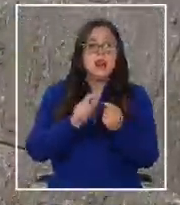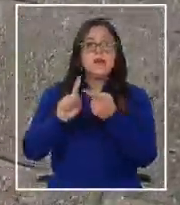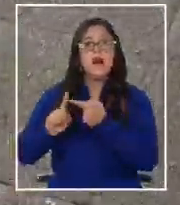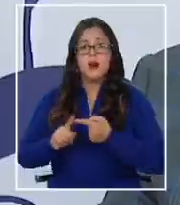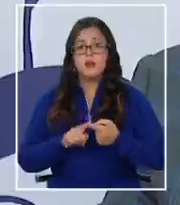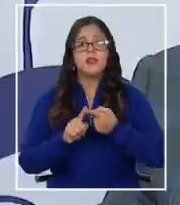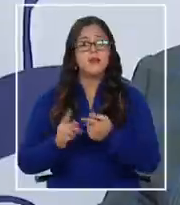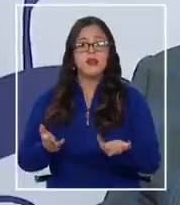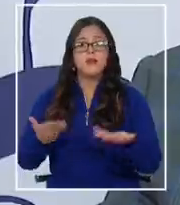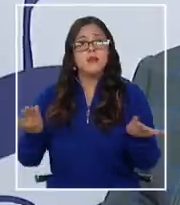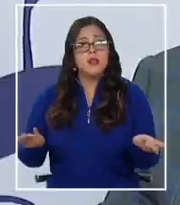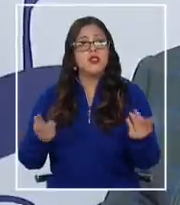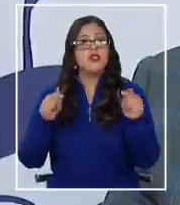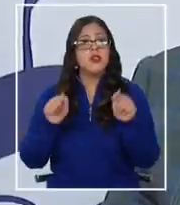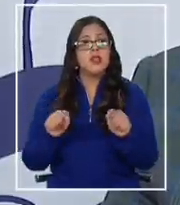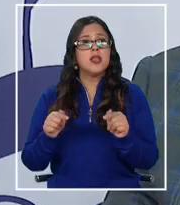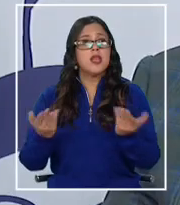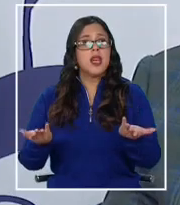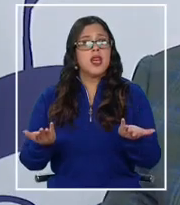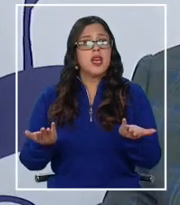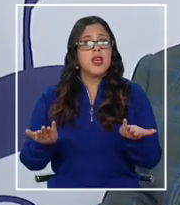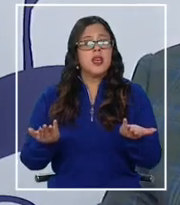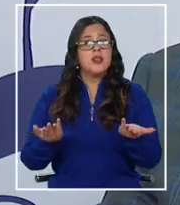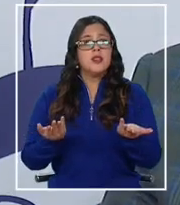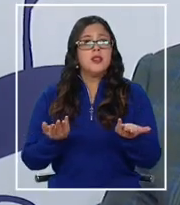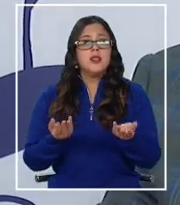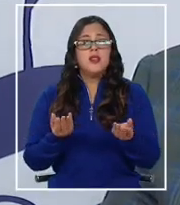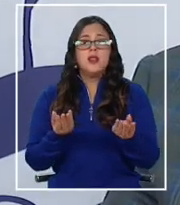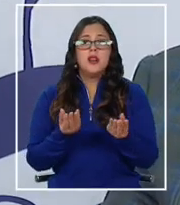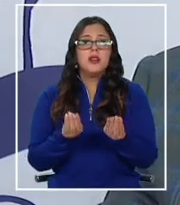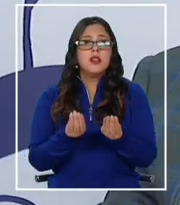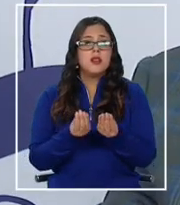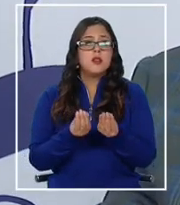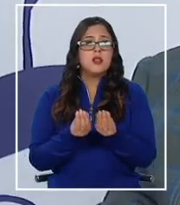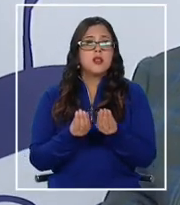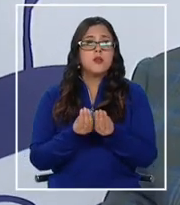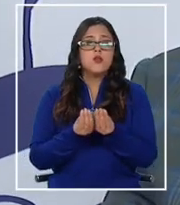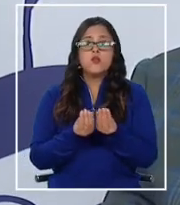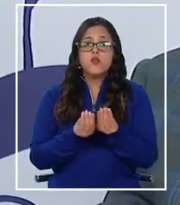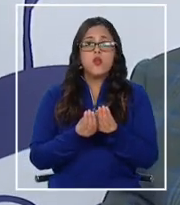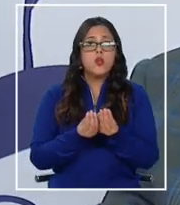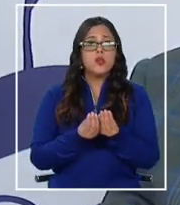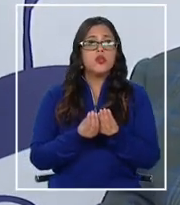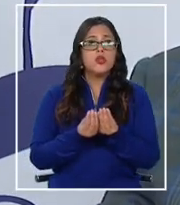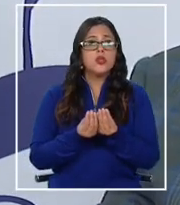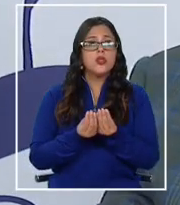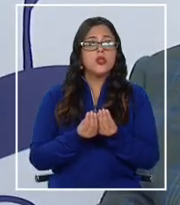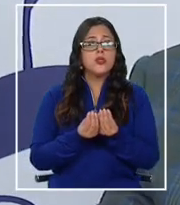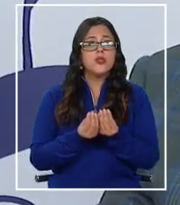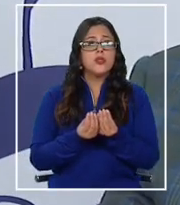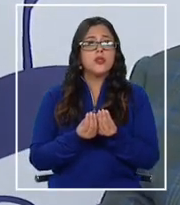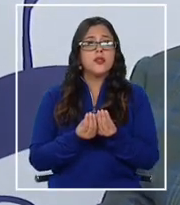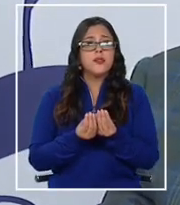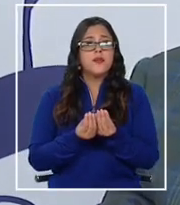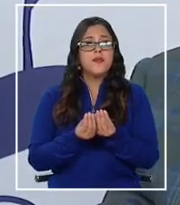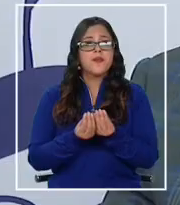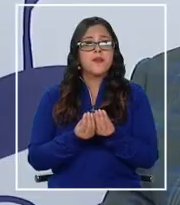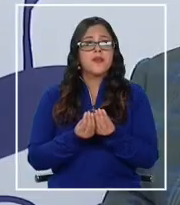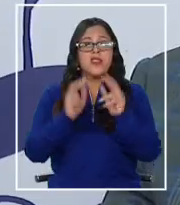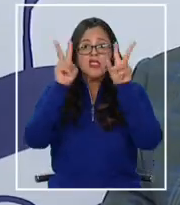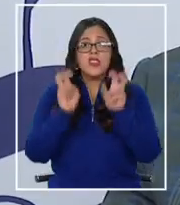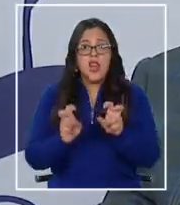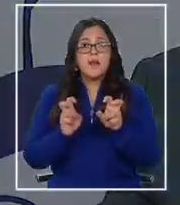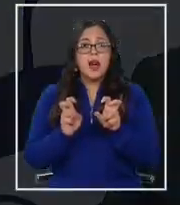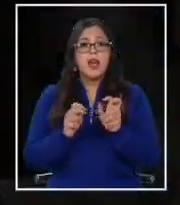participar. Así que hay una cantidad muy importante de antecedentes que dan cuenta de las expectativas de